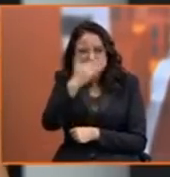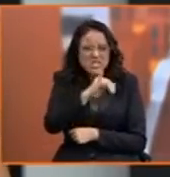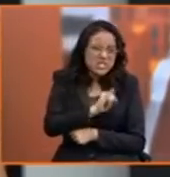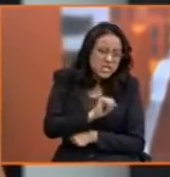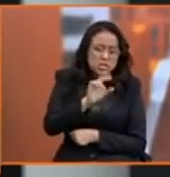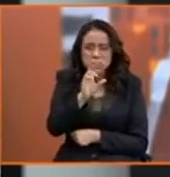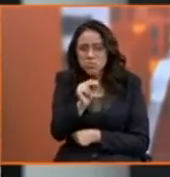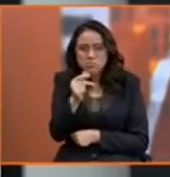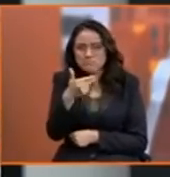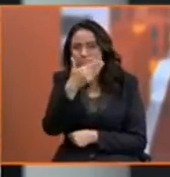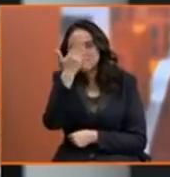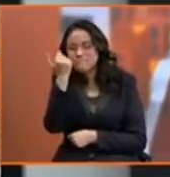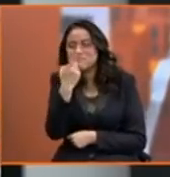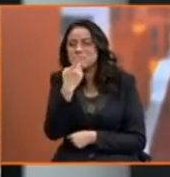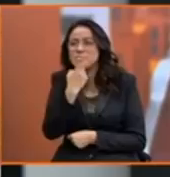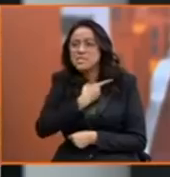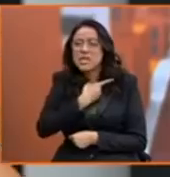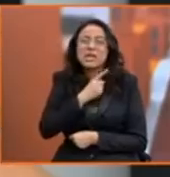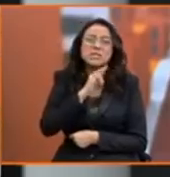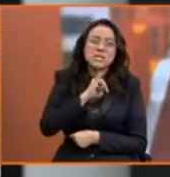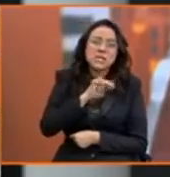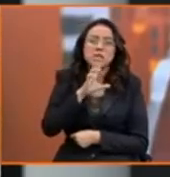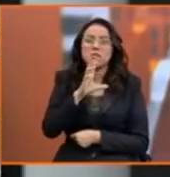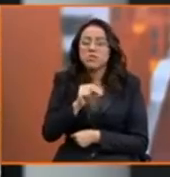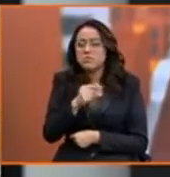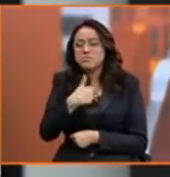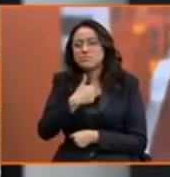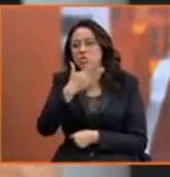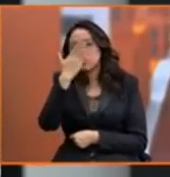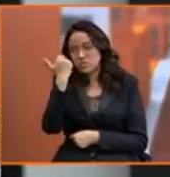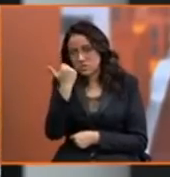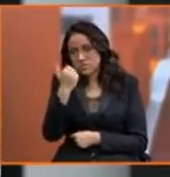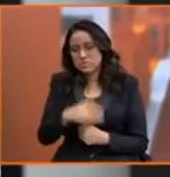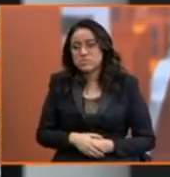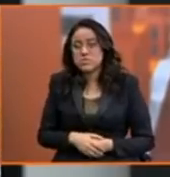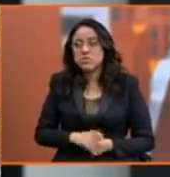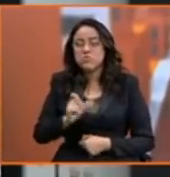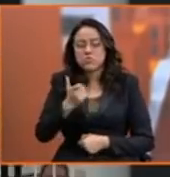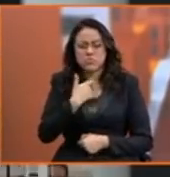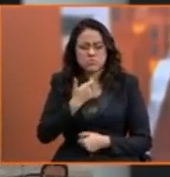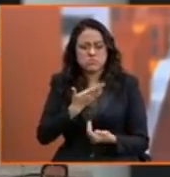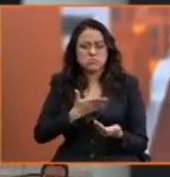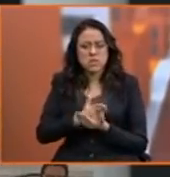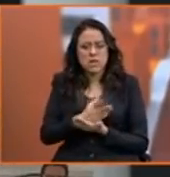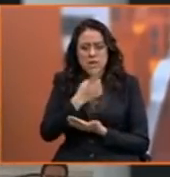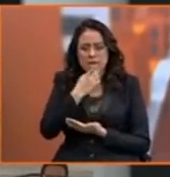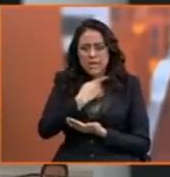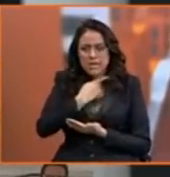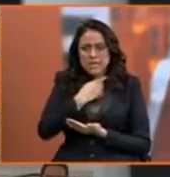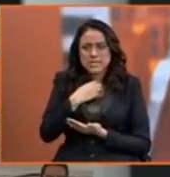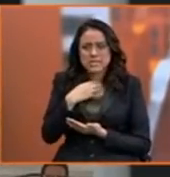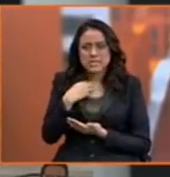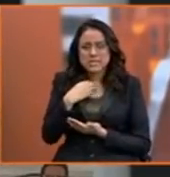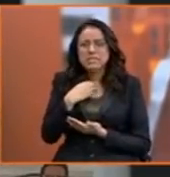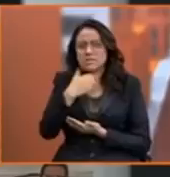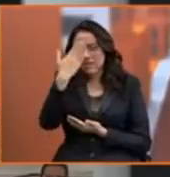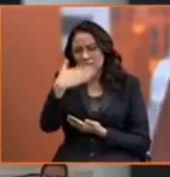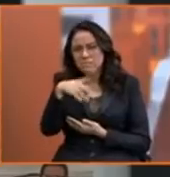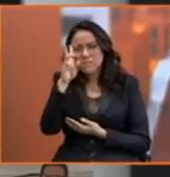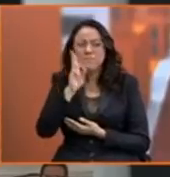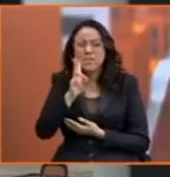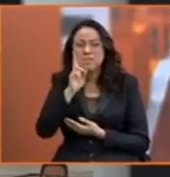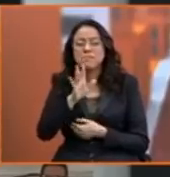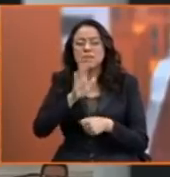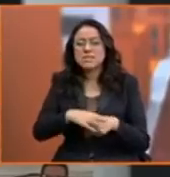o no era cierto? Lo que nos contaron, si fue cierto o no. Entonces, claro, digamos, cuando yo entré, me adentré como a saber más de la vida de